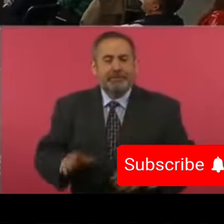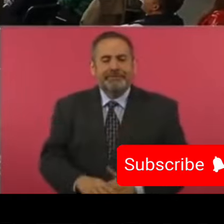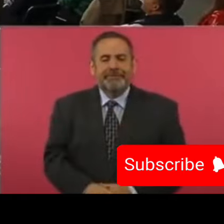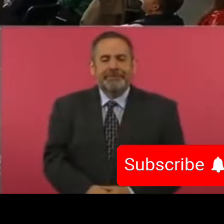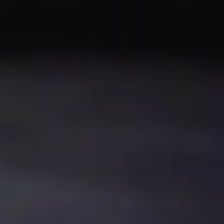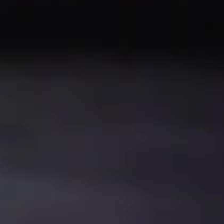tú